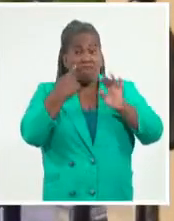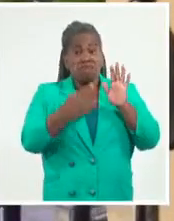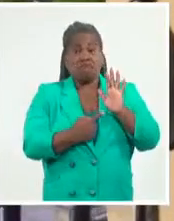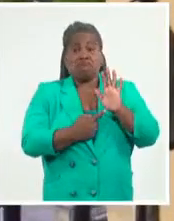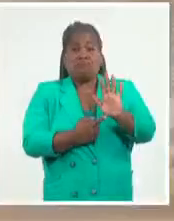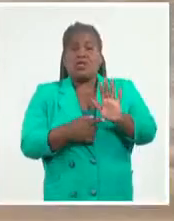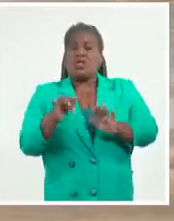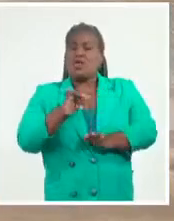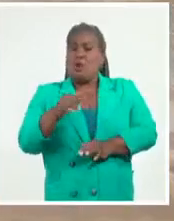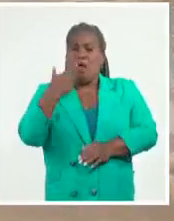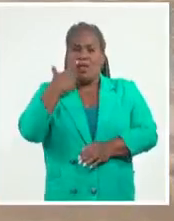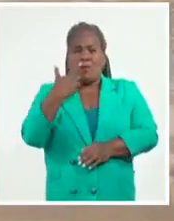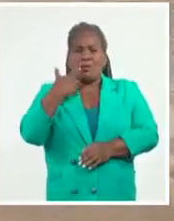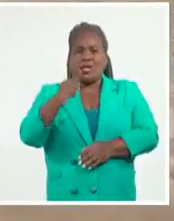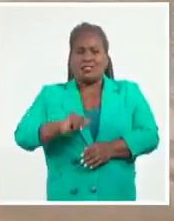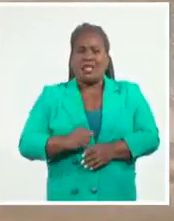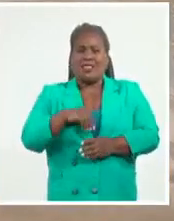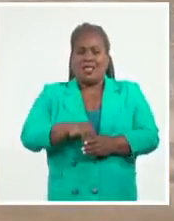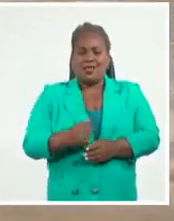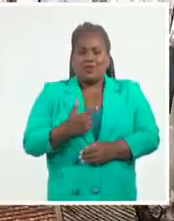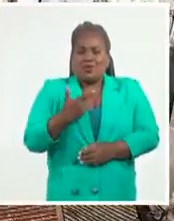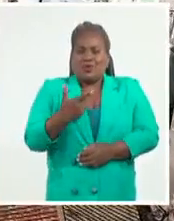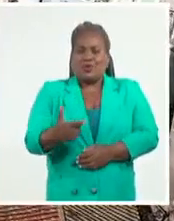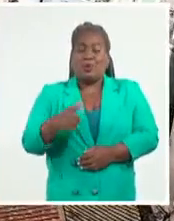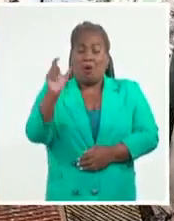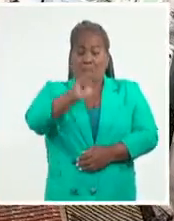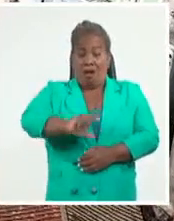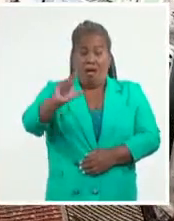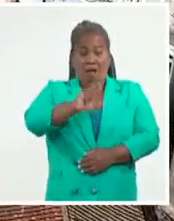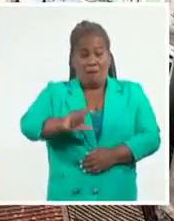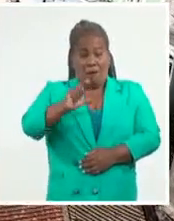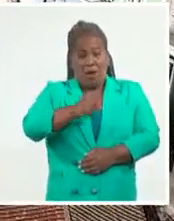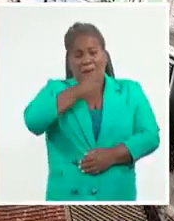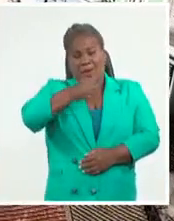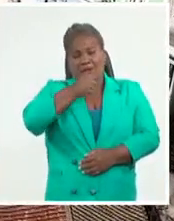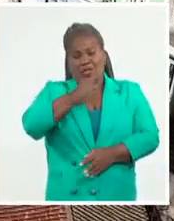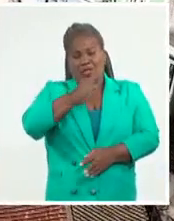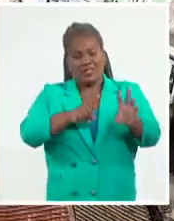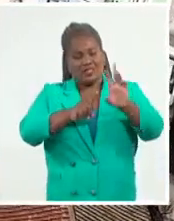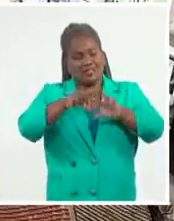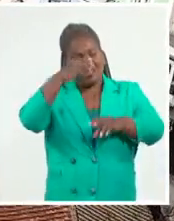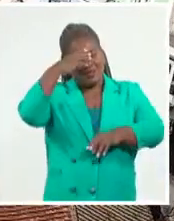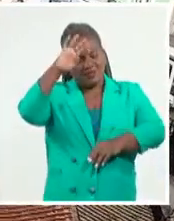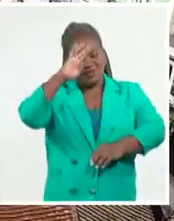joya del patrimonio cultural. En Camagüey, Aime Amargos, Sistema Informativo de la Televisión Cubana.